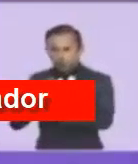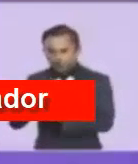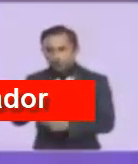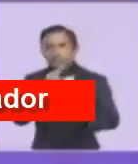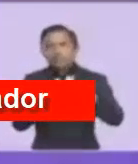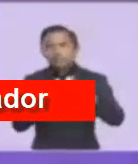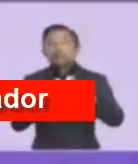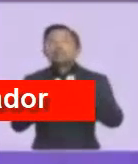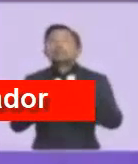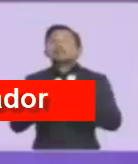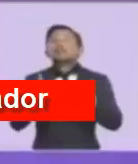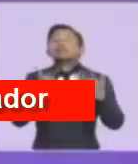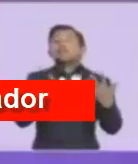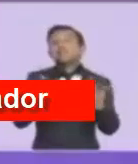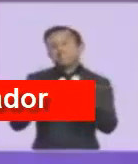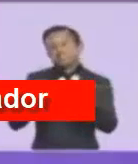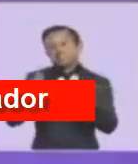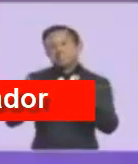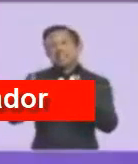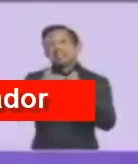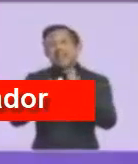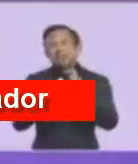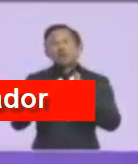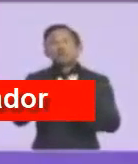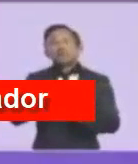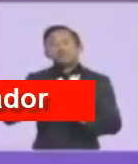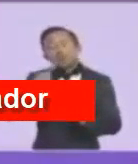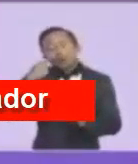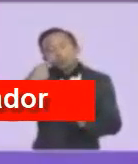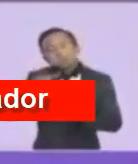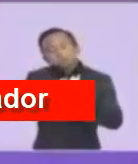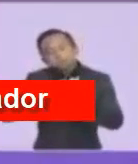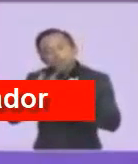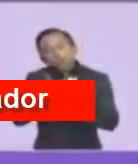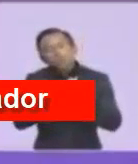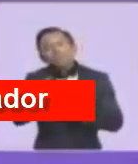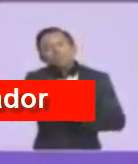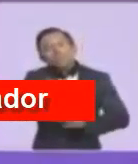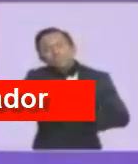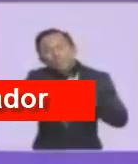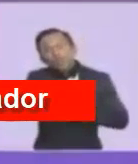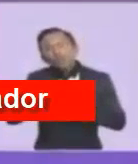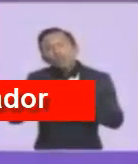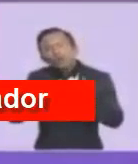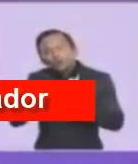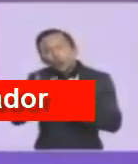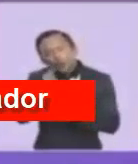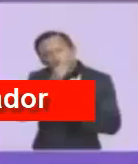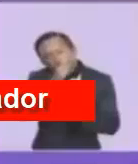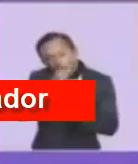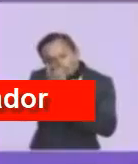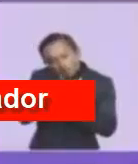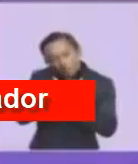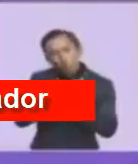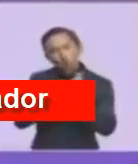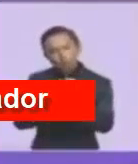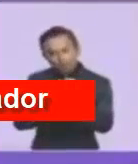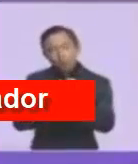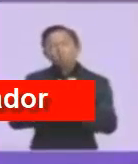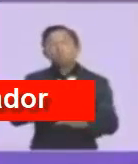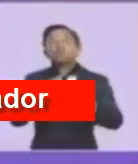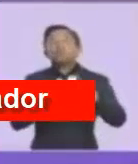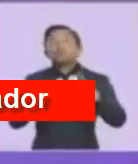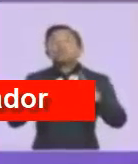sí es y quiere, y no defenderse de los otros. El INE dijo que posiblemente